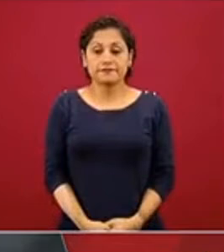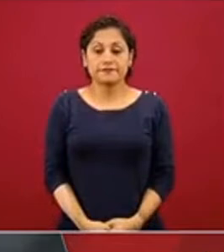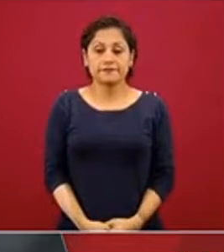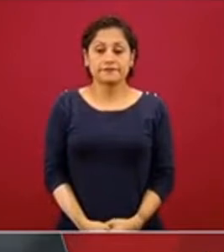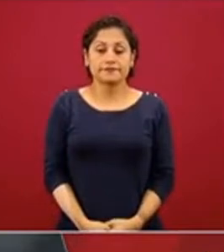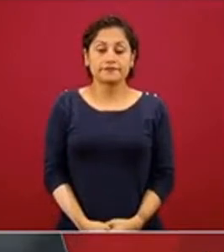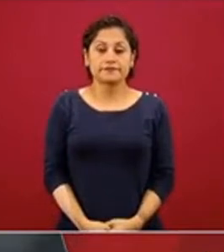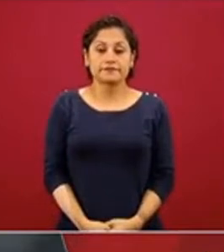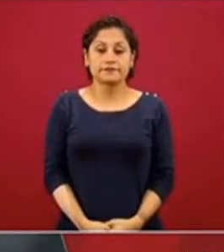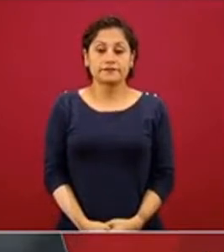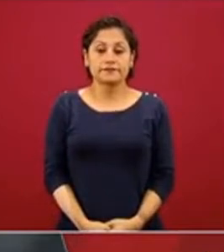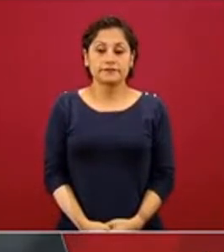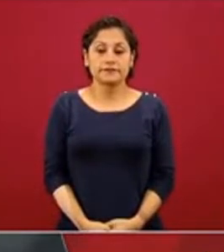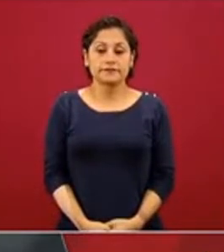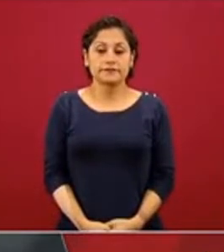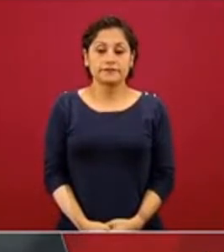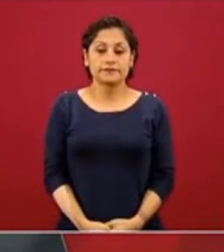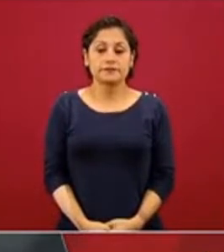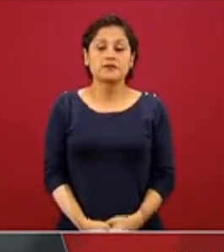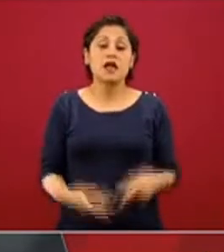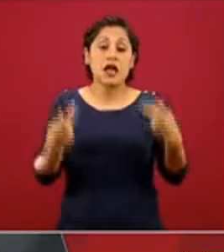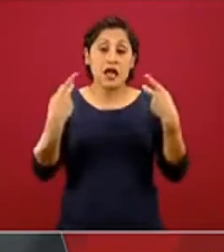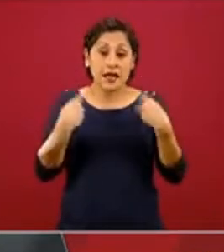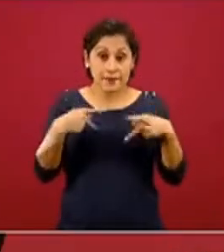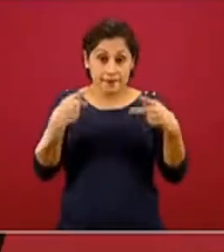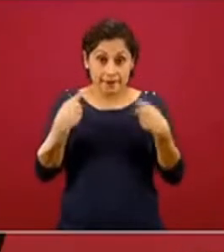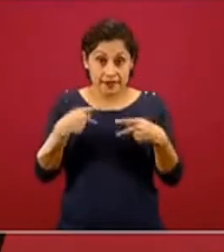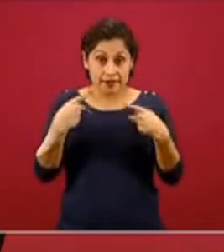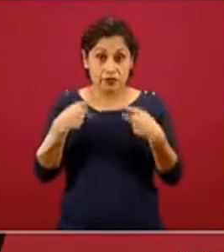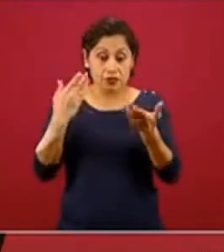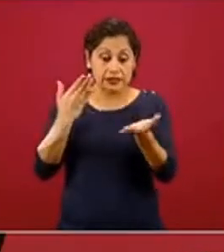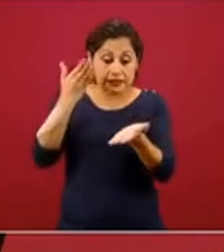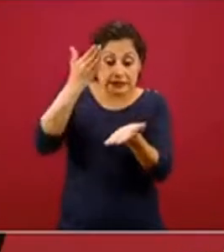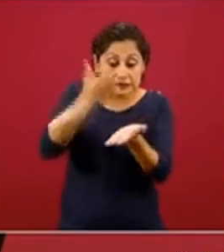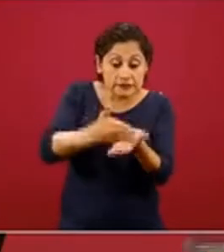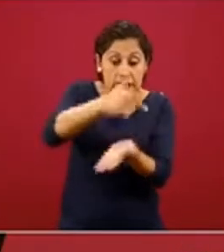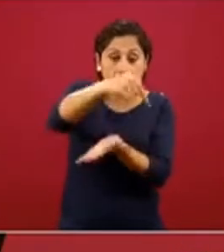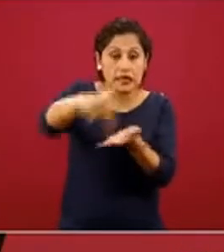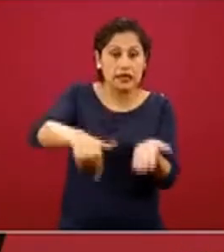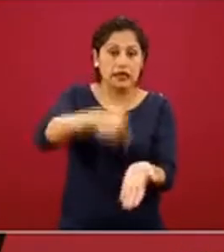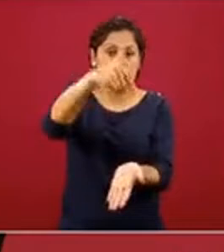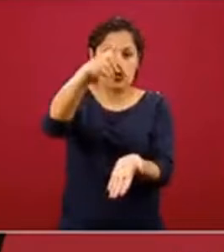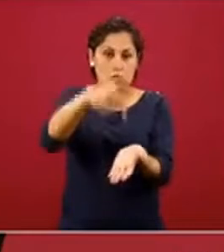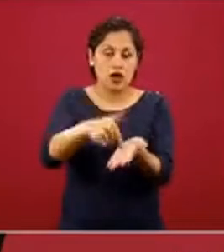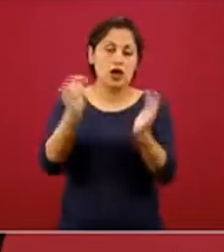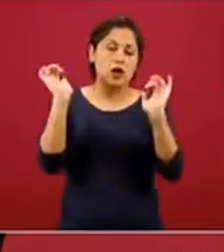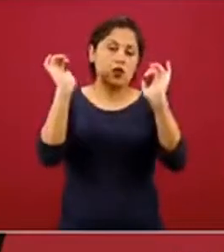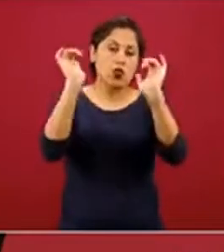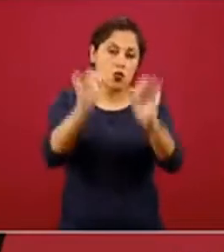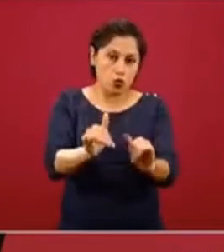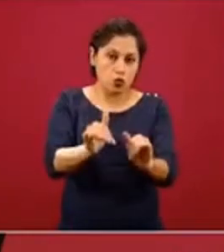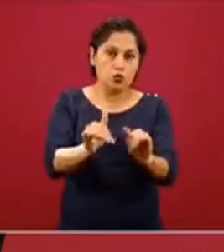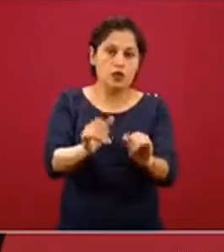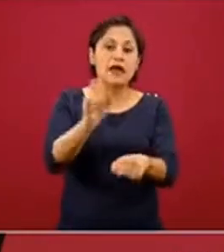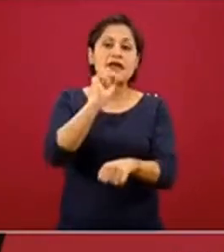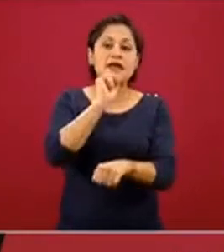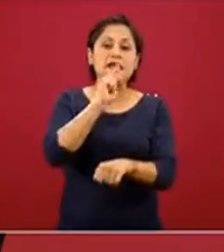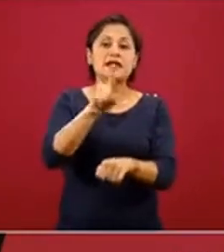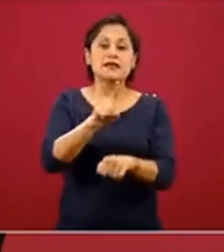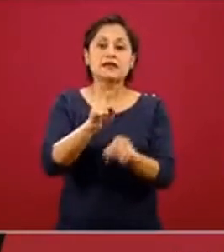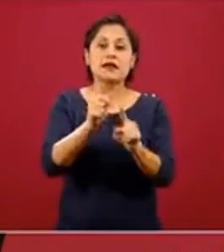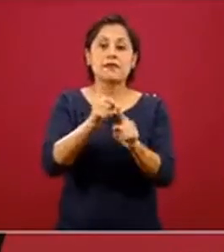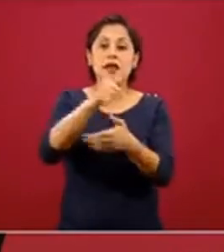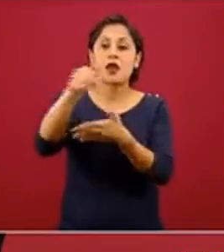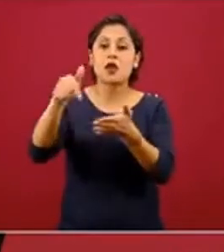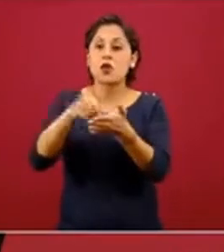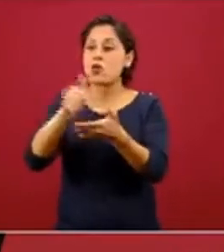de personas que accede al espacio público y la movilidad, el rango de movilidad o el